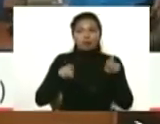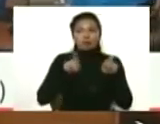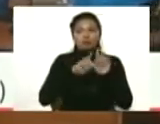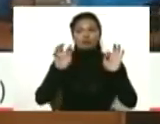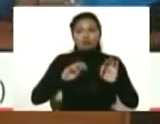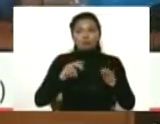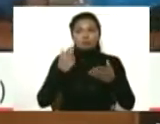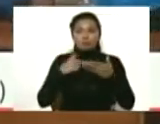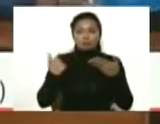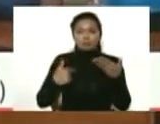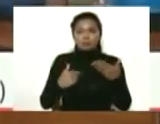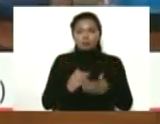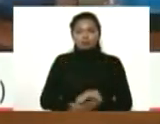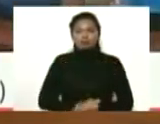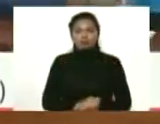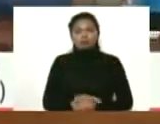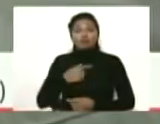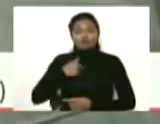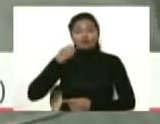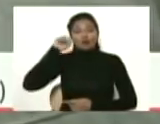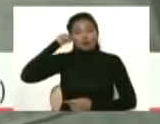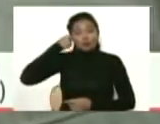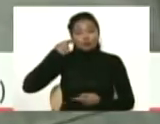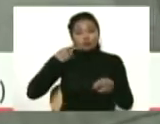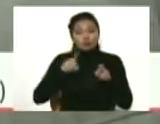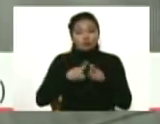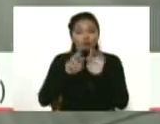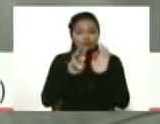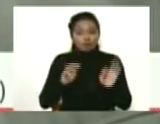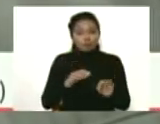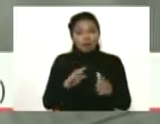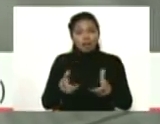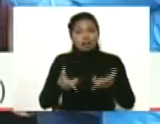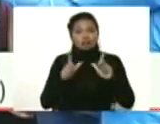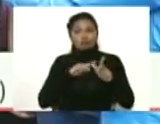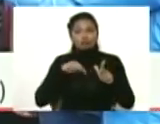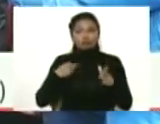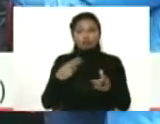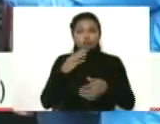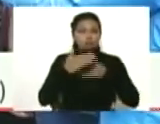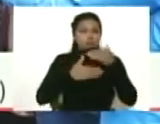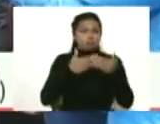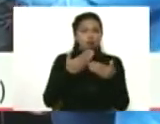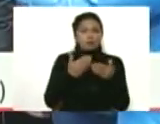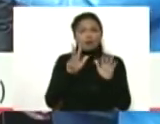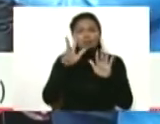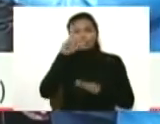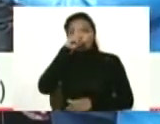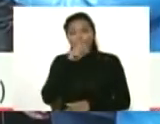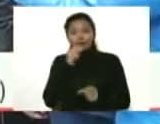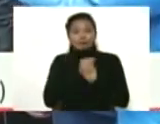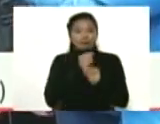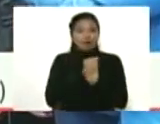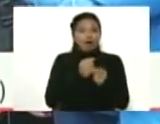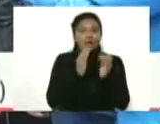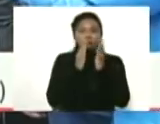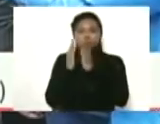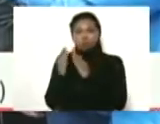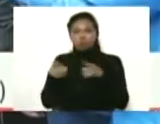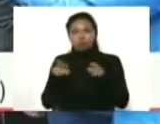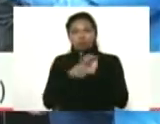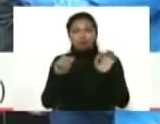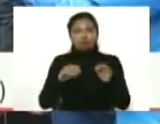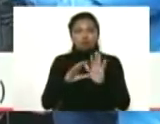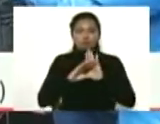estas figuras. Recordamos, ya tenemos aproximadamente 3 años trabajando en la conformación de